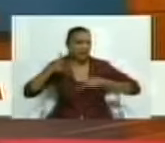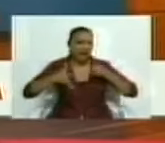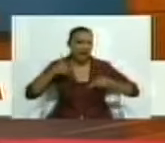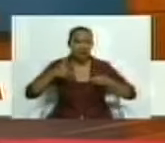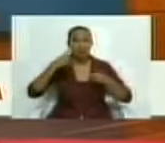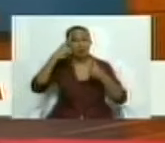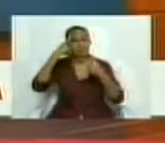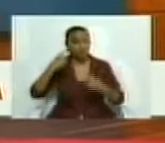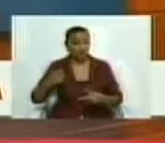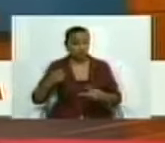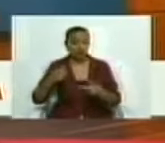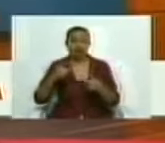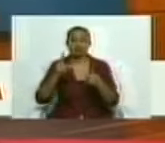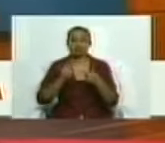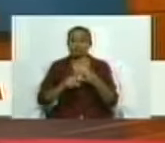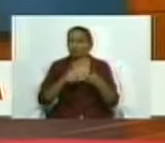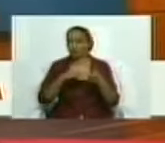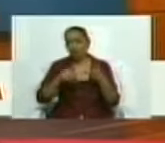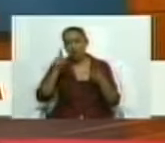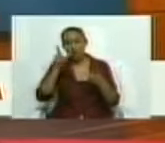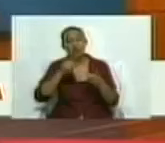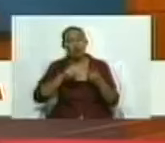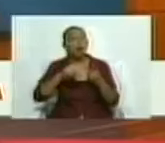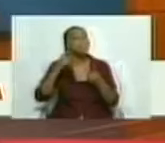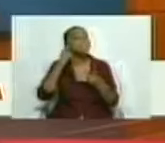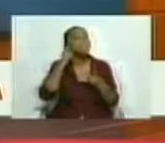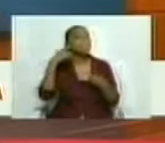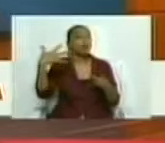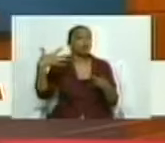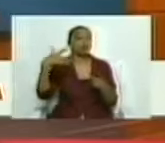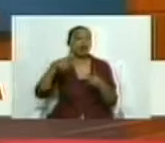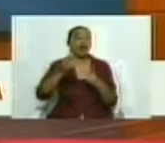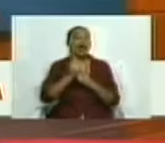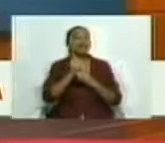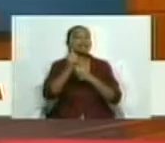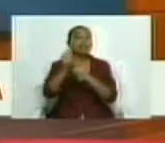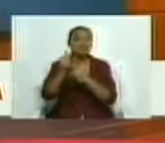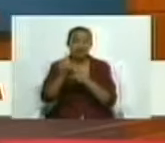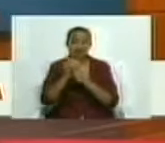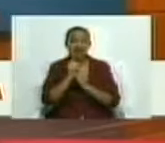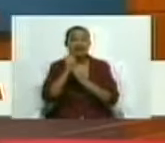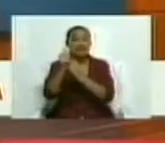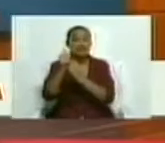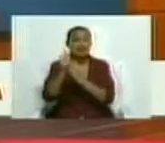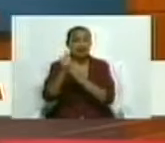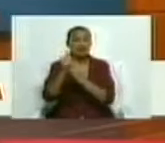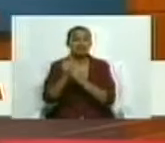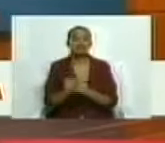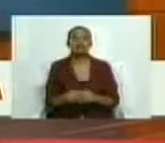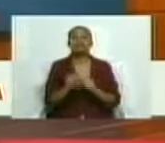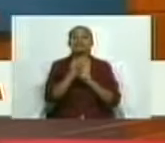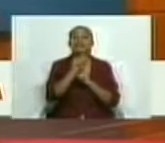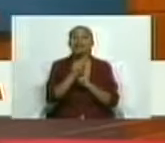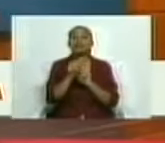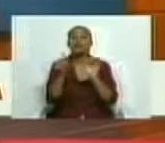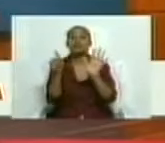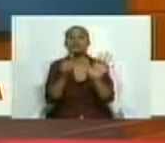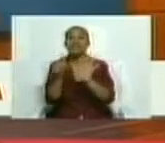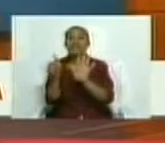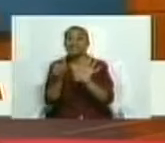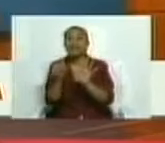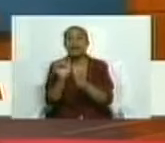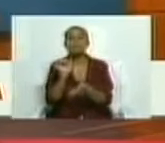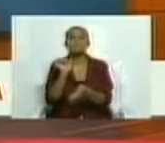Delicias y del Gigi boscán entre estas bandas hay 166 detenidos